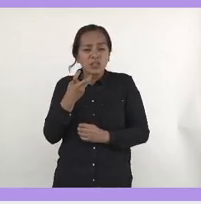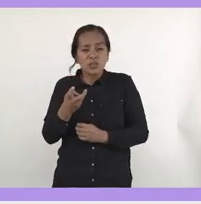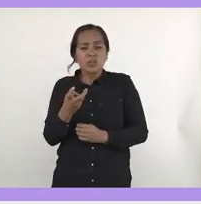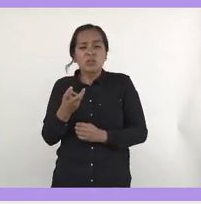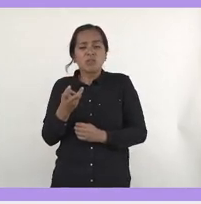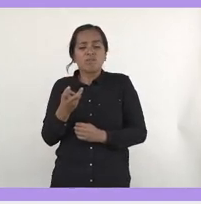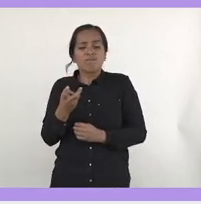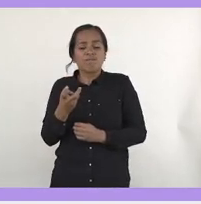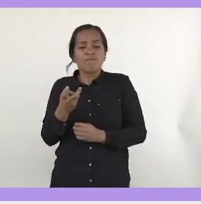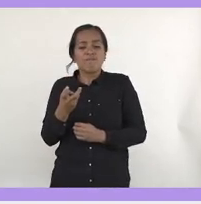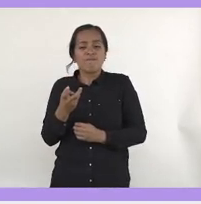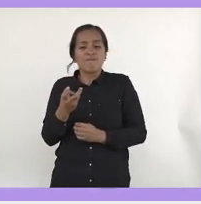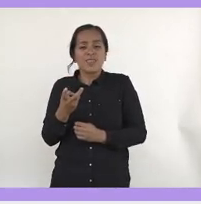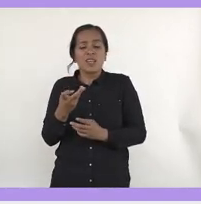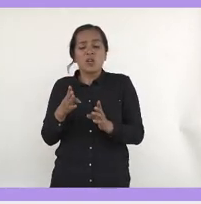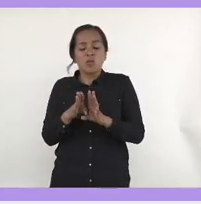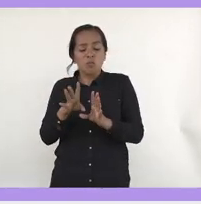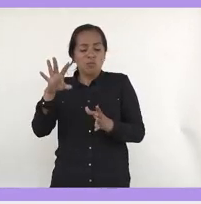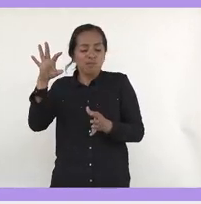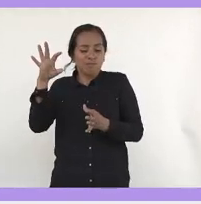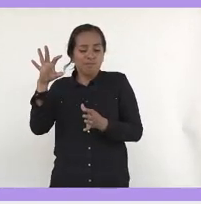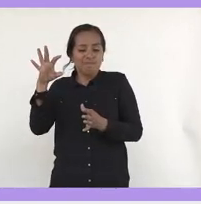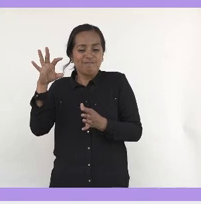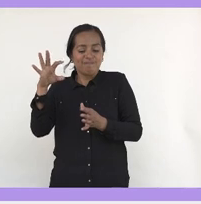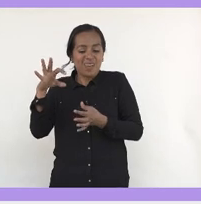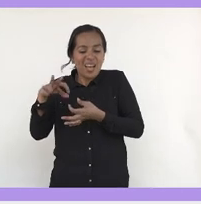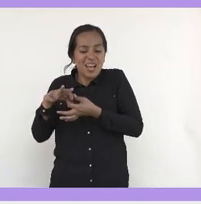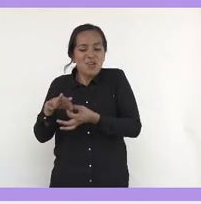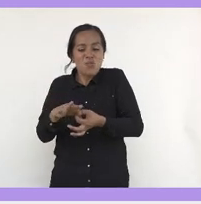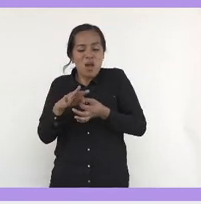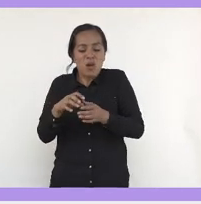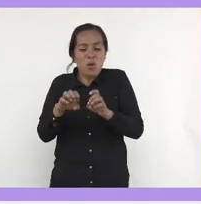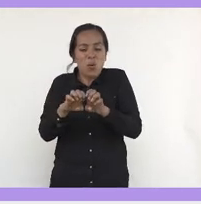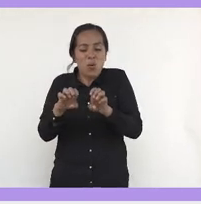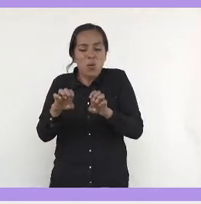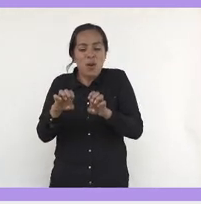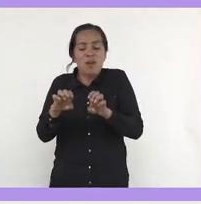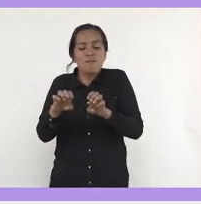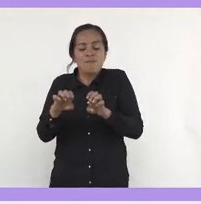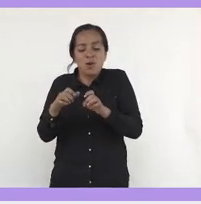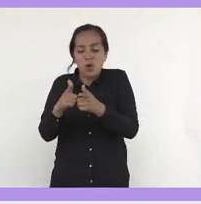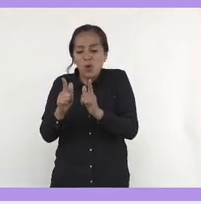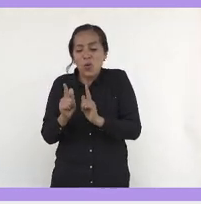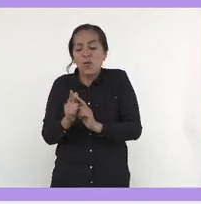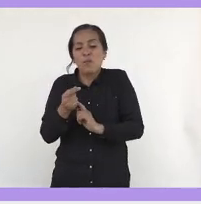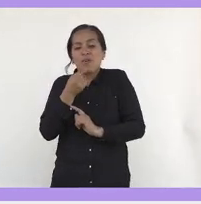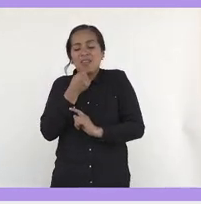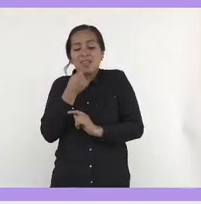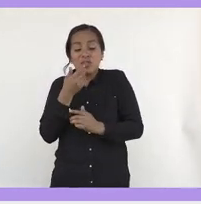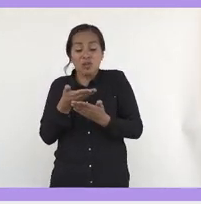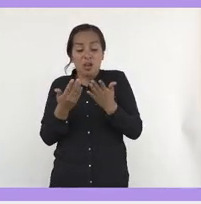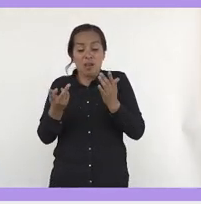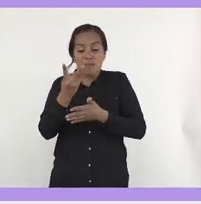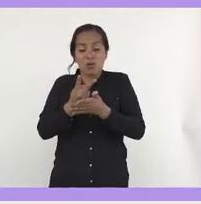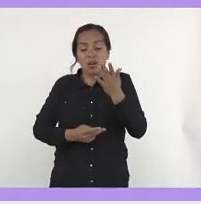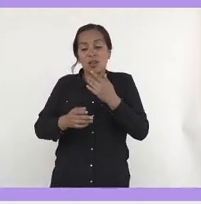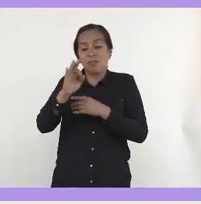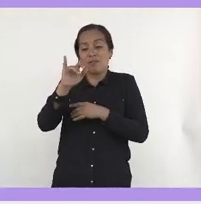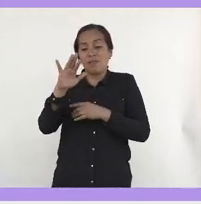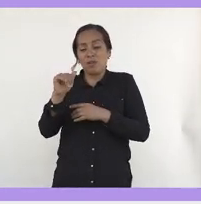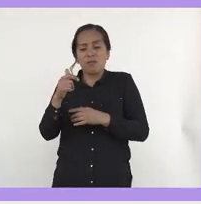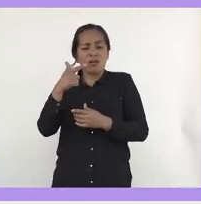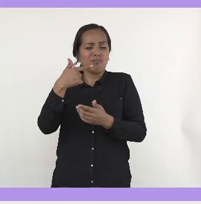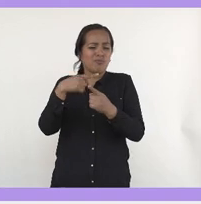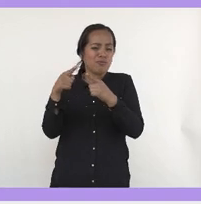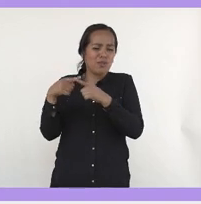esta parte de de solidificar un grupo de niñas que sucede con ahora los programas de Fifa en cualquier rinconcito de